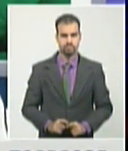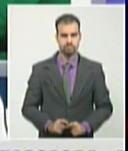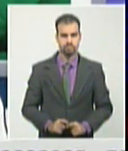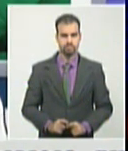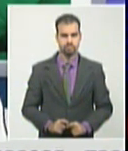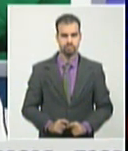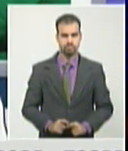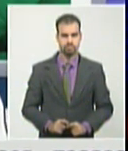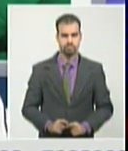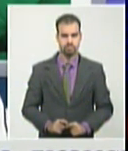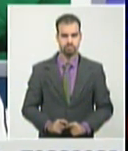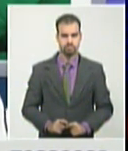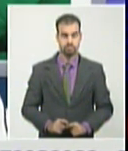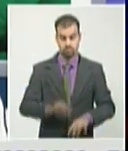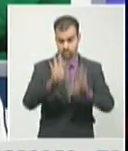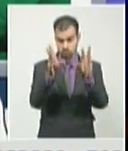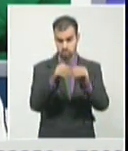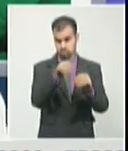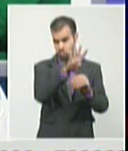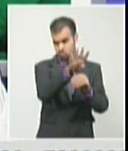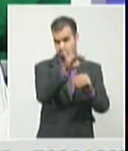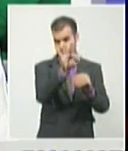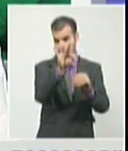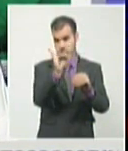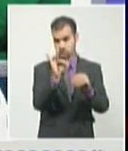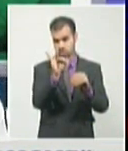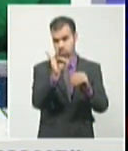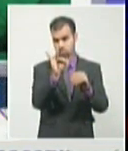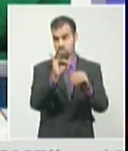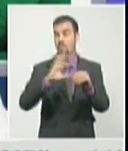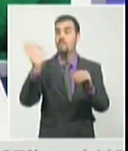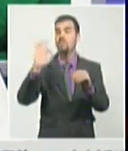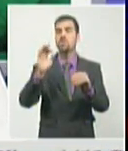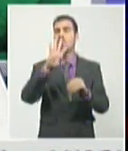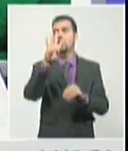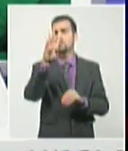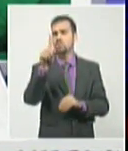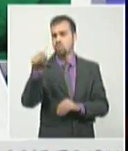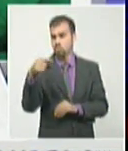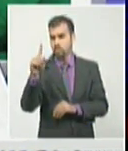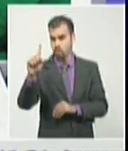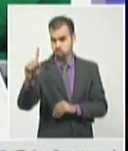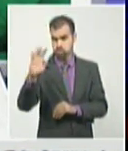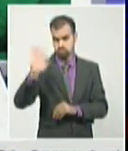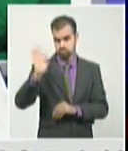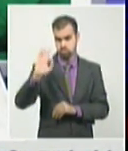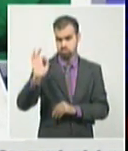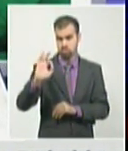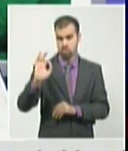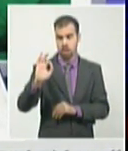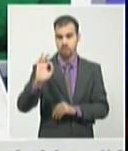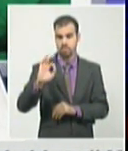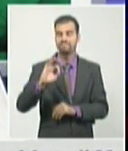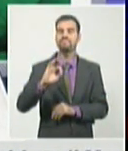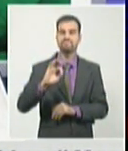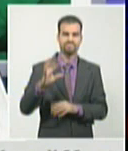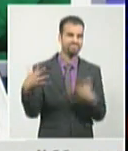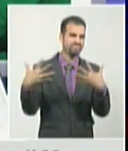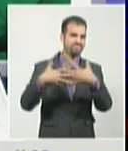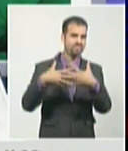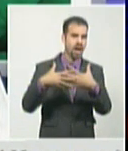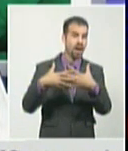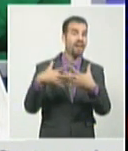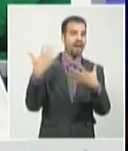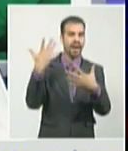el 41,1 por esto que el acabo de explicar están vinculados con viajeros